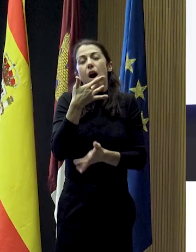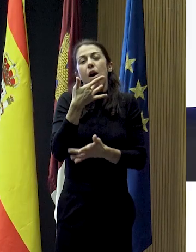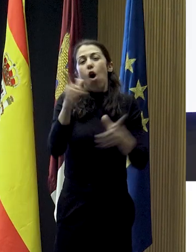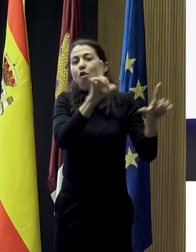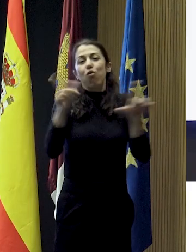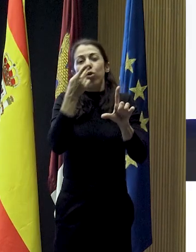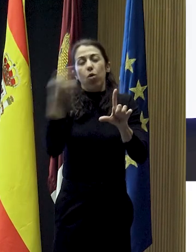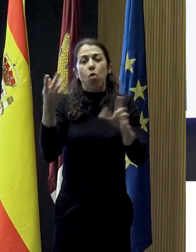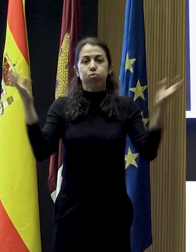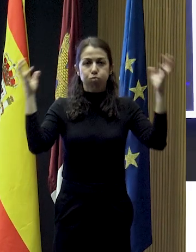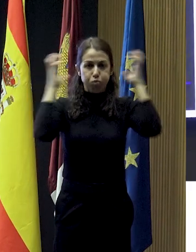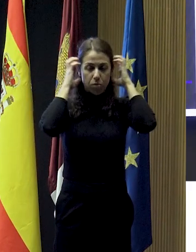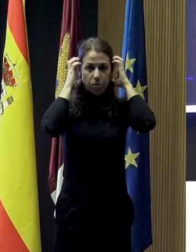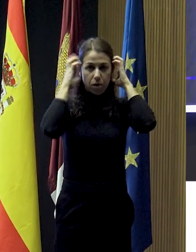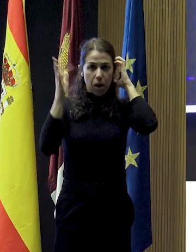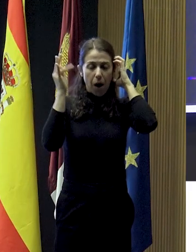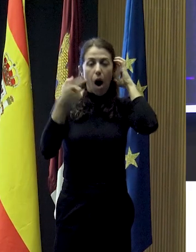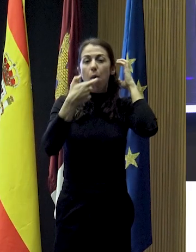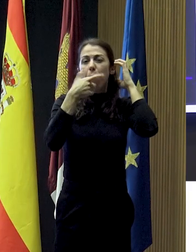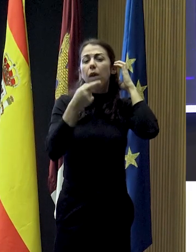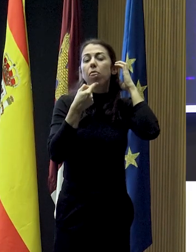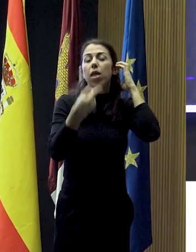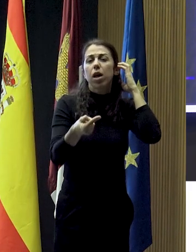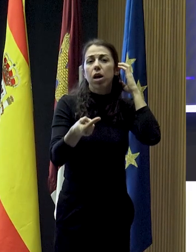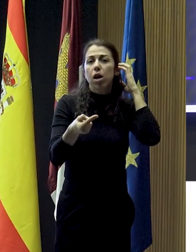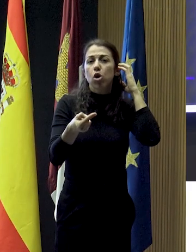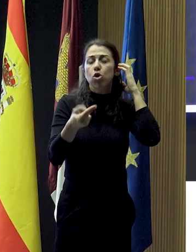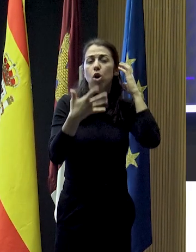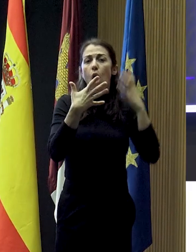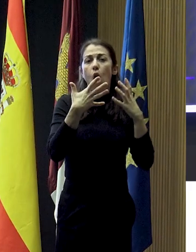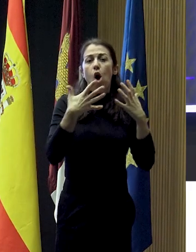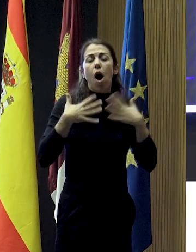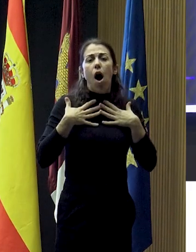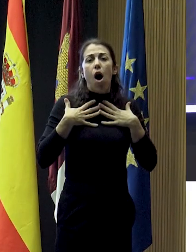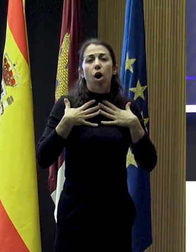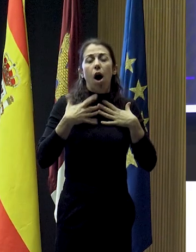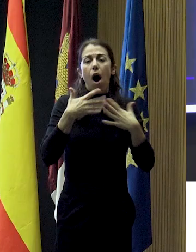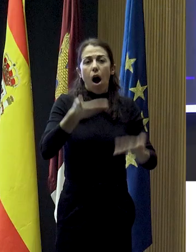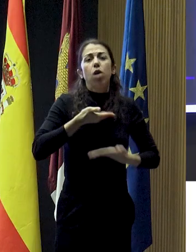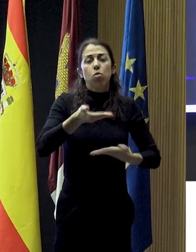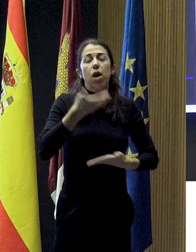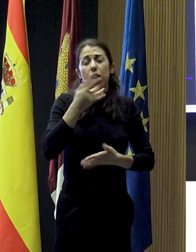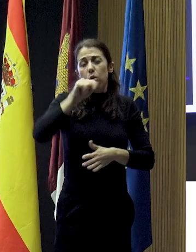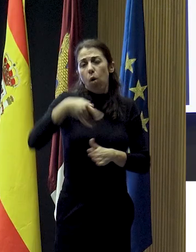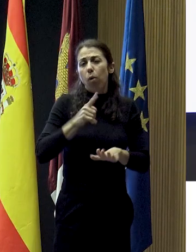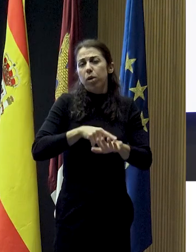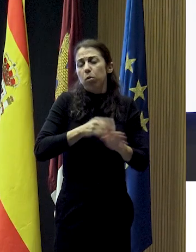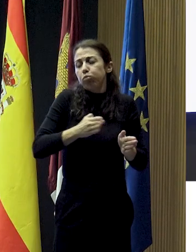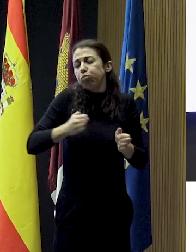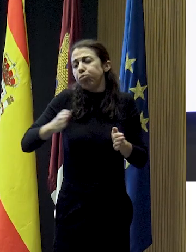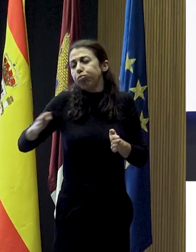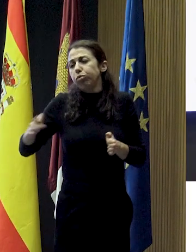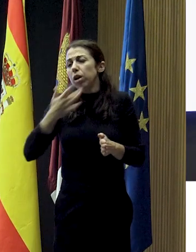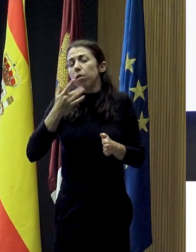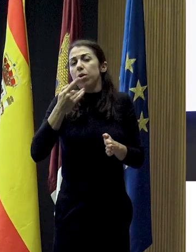vamos a poner unos cascos y le vamos a decir una palabra, socorro. Y luego vamos a dejar pasar un tiempo y